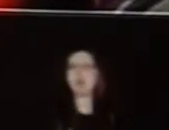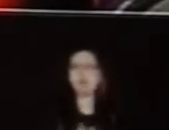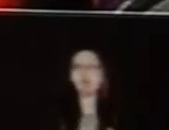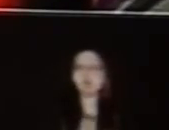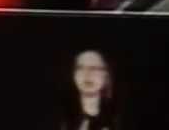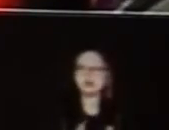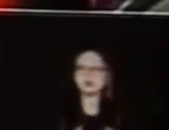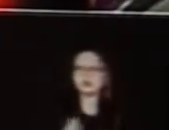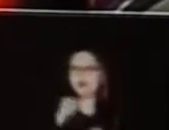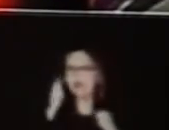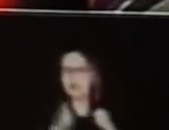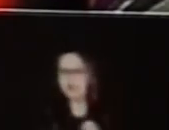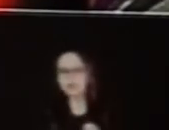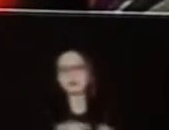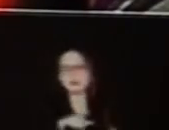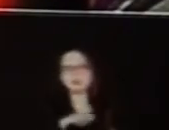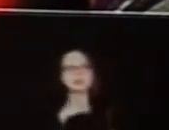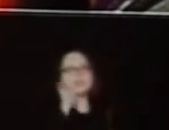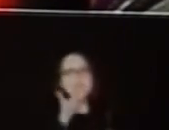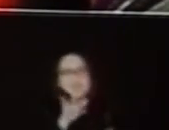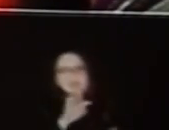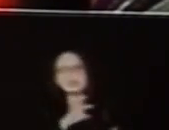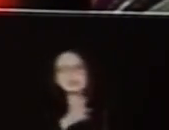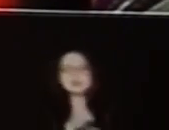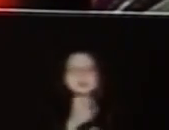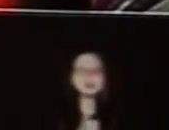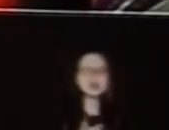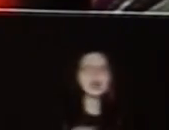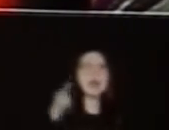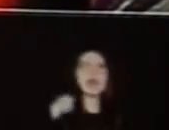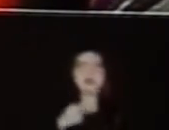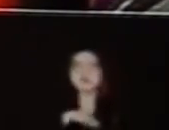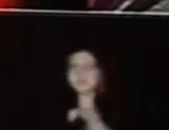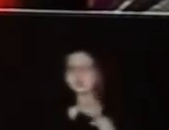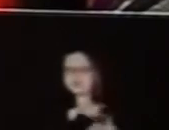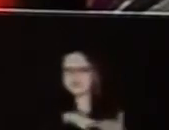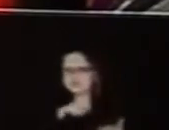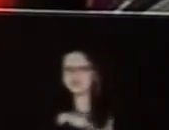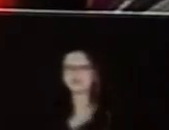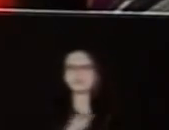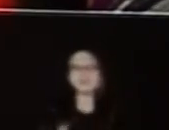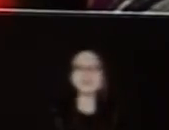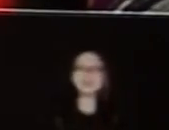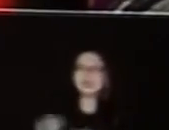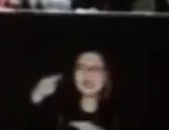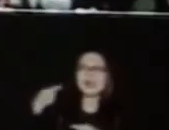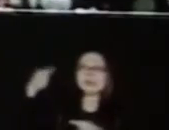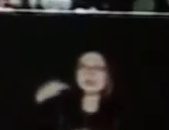hicieron otros presidentes en las pasadas elecciones presidenciales.